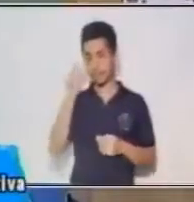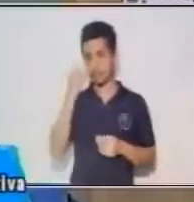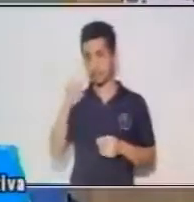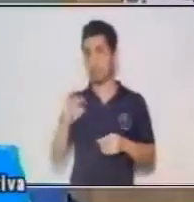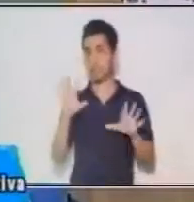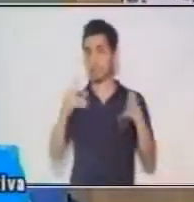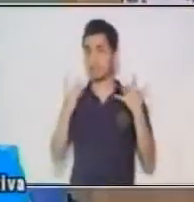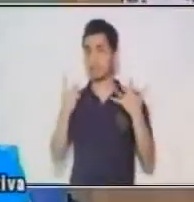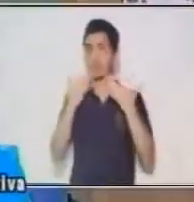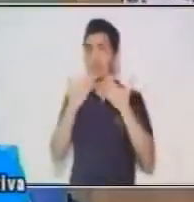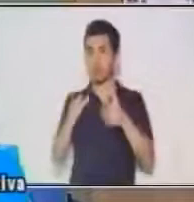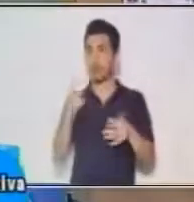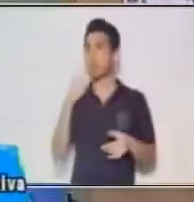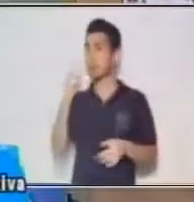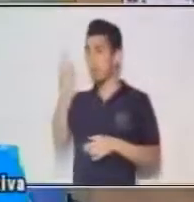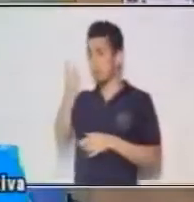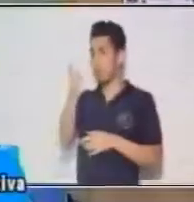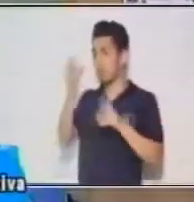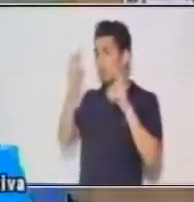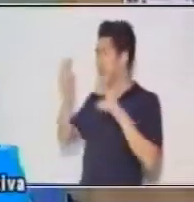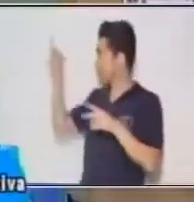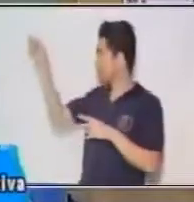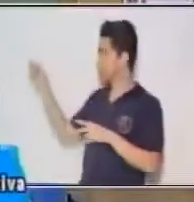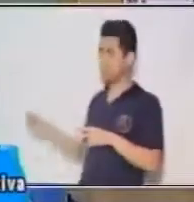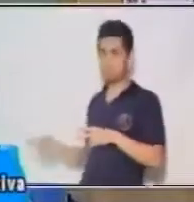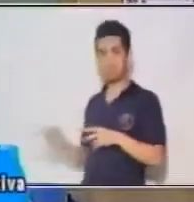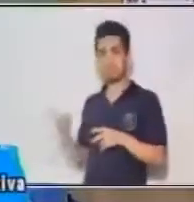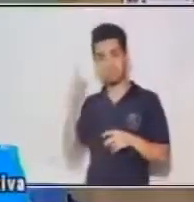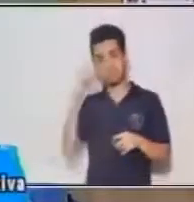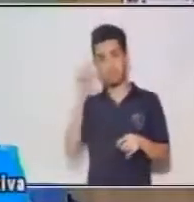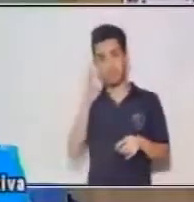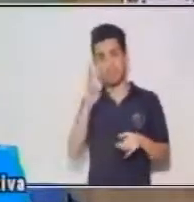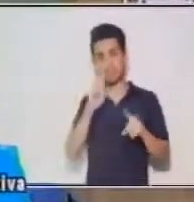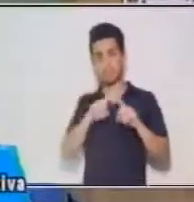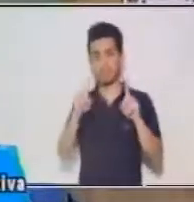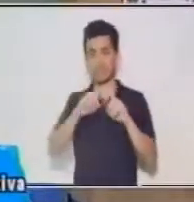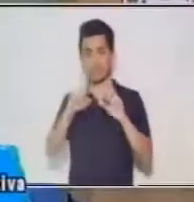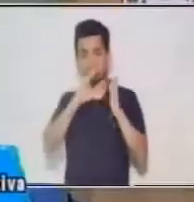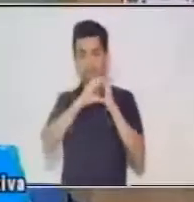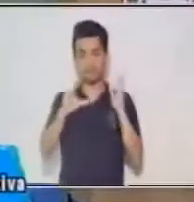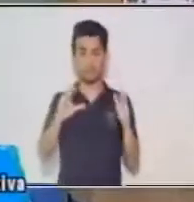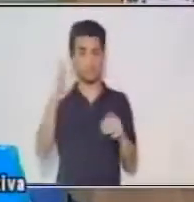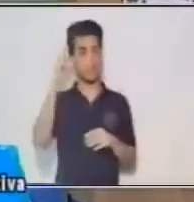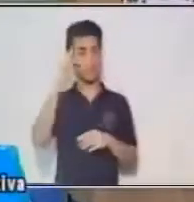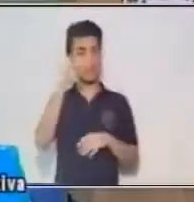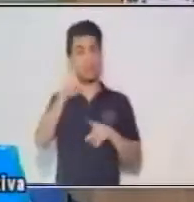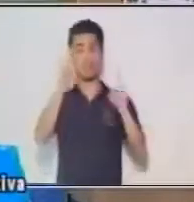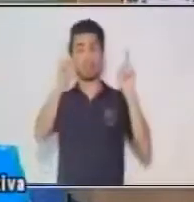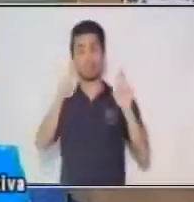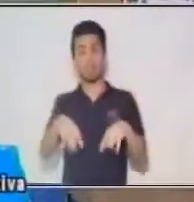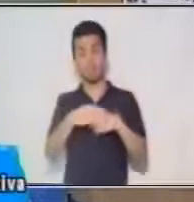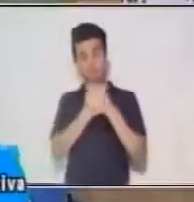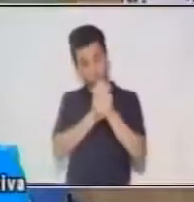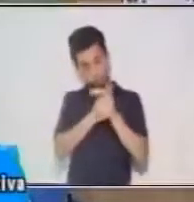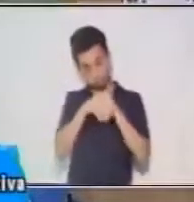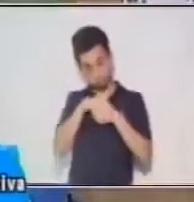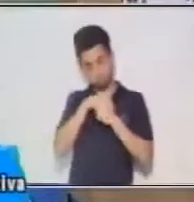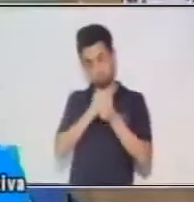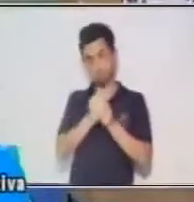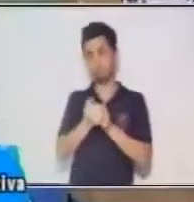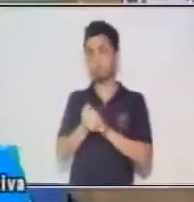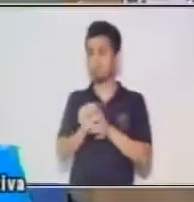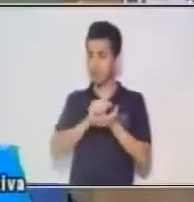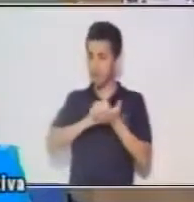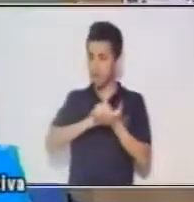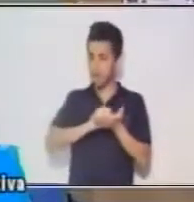buen tema para enfocarlo en estos 3 tipos de textos. Recuerda lavarte las manos constantemente con agua